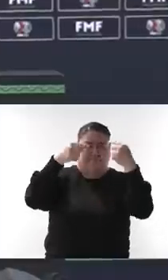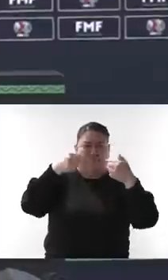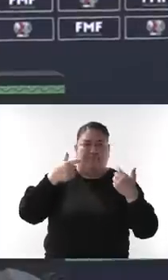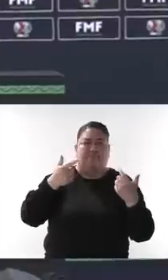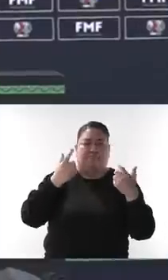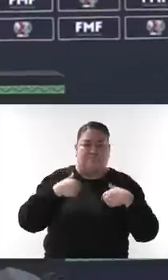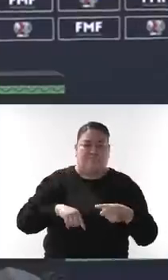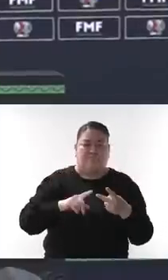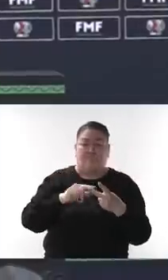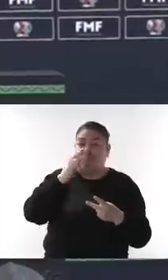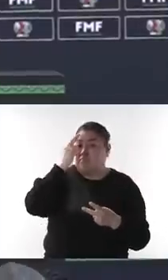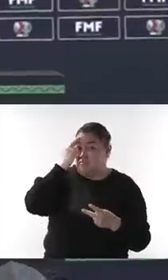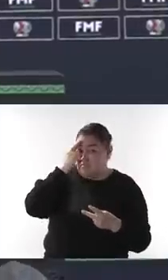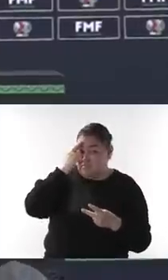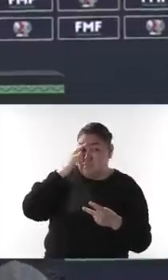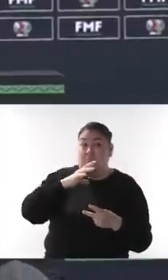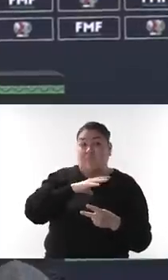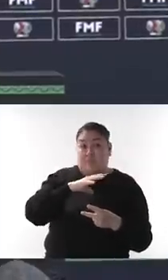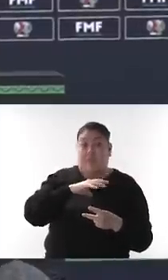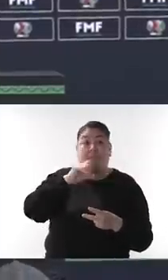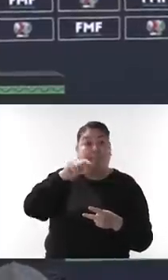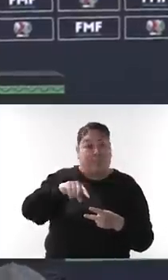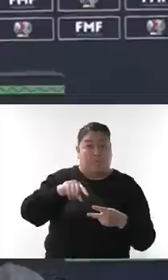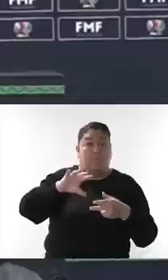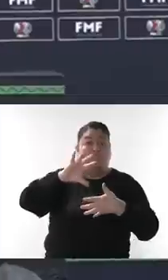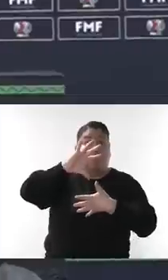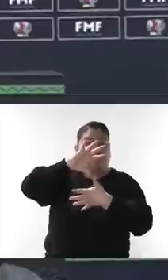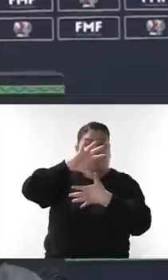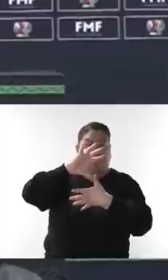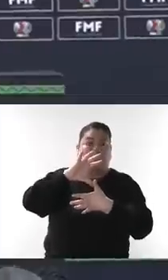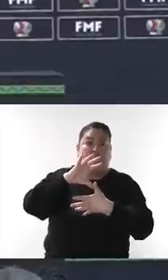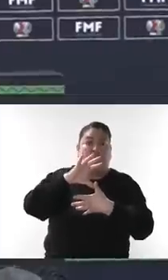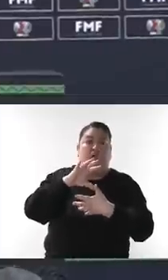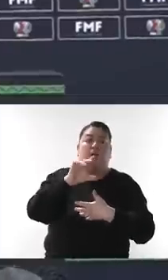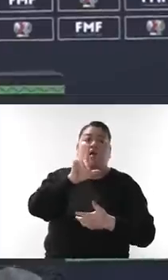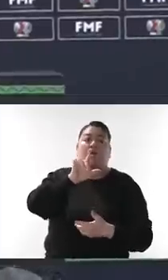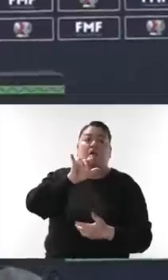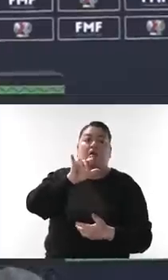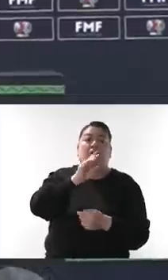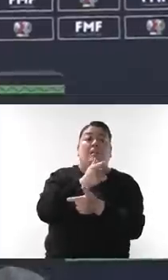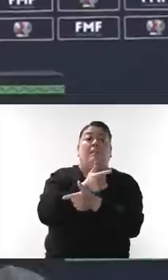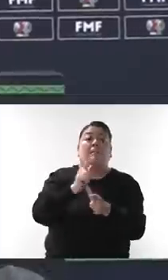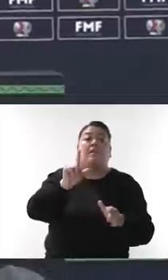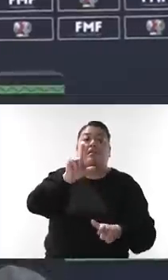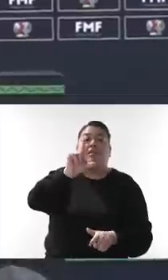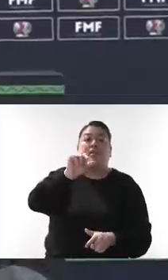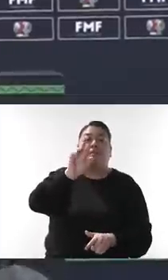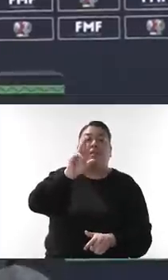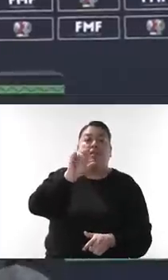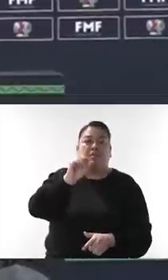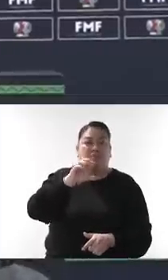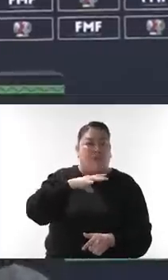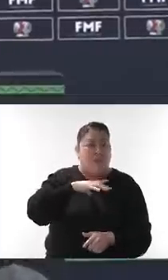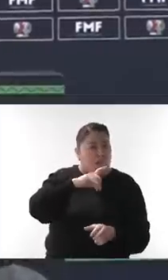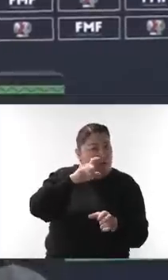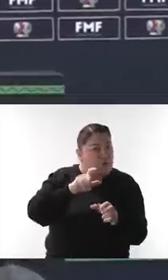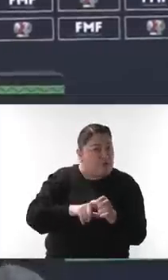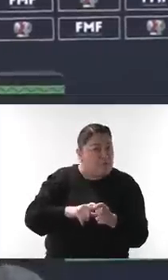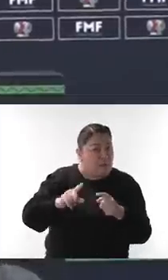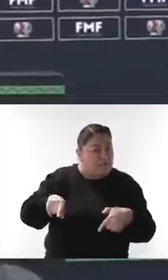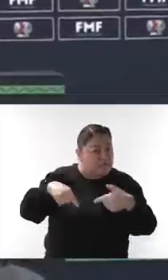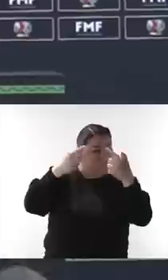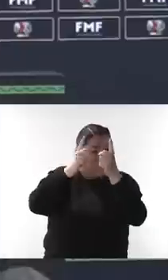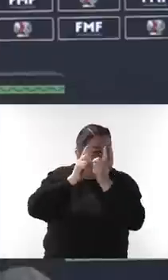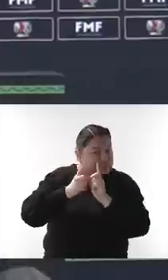Copa Libertadores? ¿Existe todavía un espacio dentro del fútbol mexicano para buscarla? ¿En qué situación va? Entendiendo que está ya el